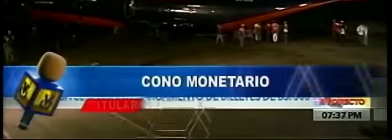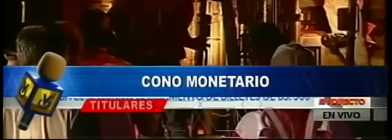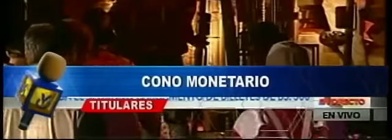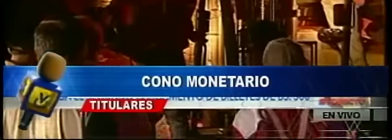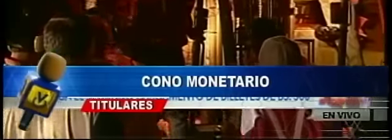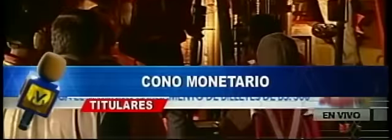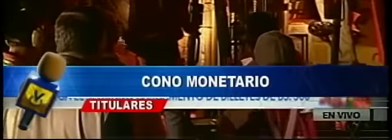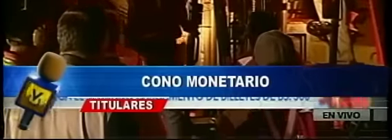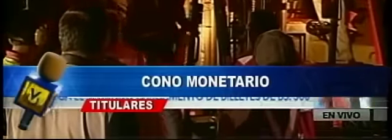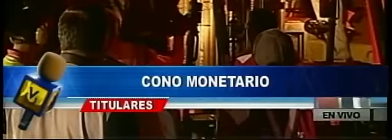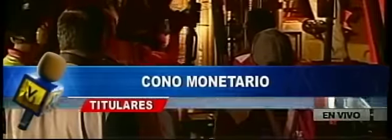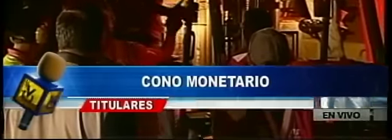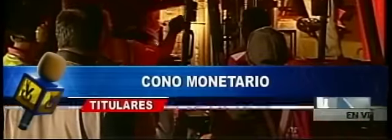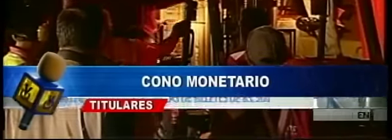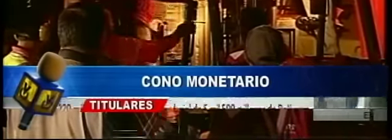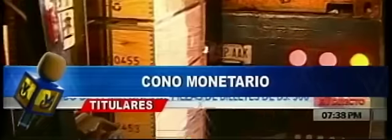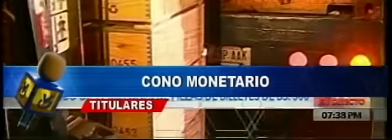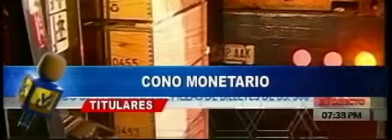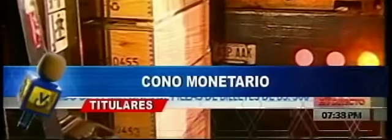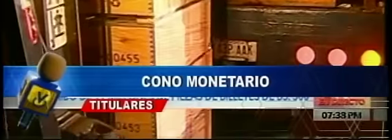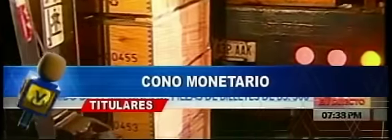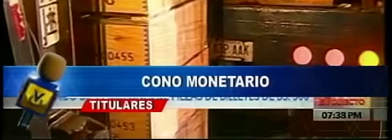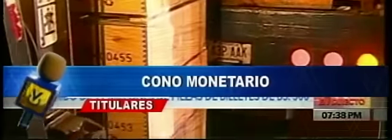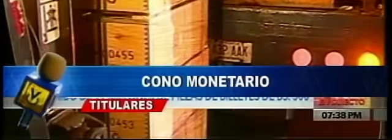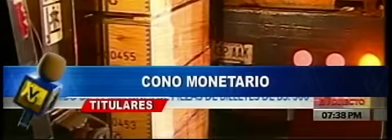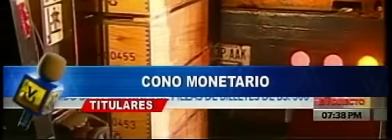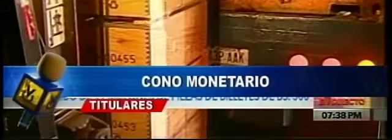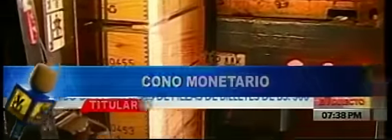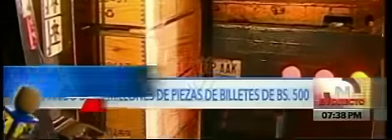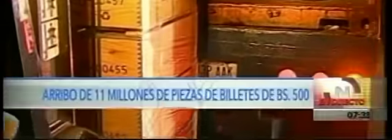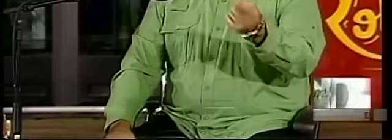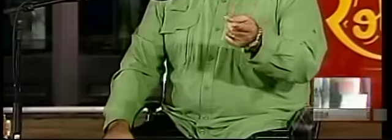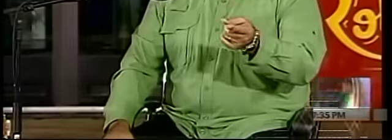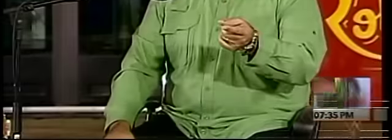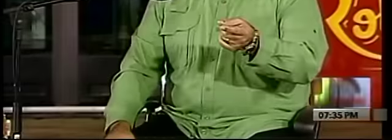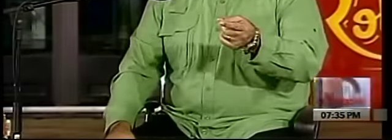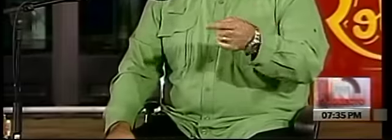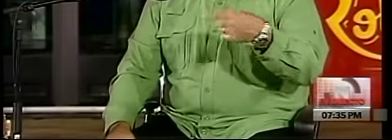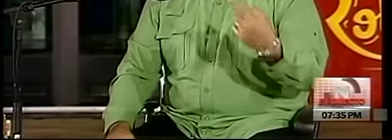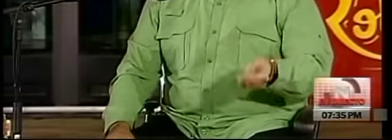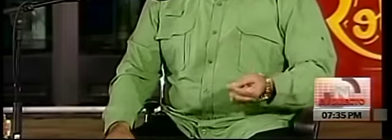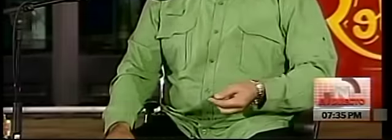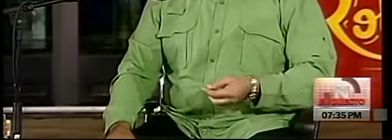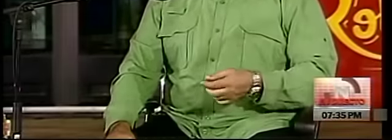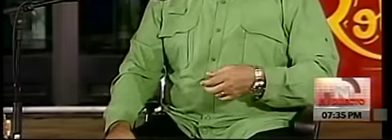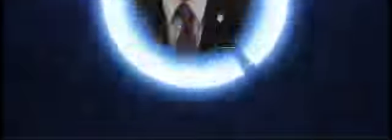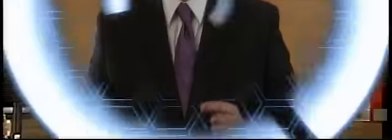Segundo lote. Llegan 12 millones de piezas de billetes de 500 bolívares.